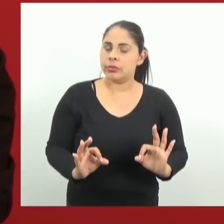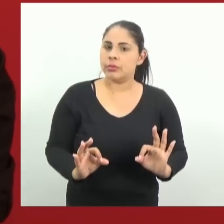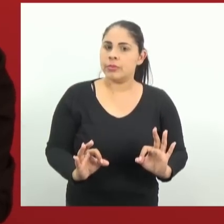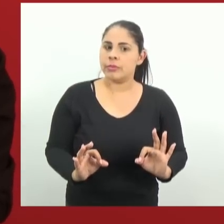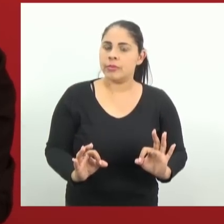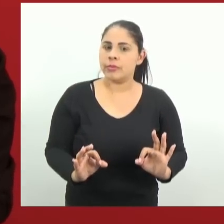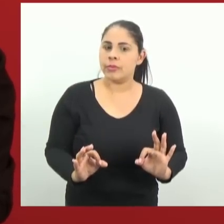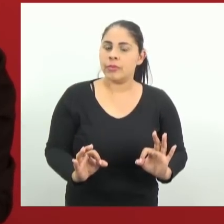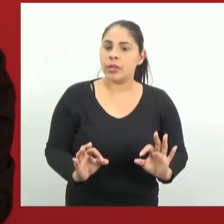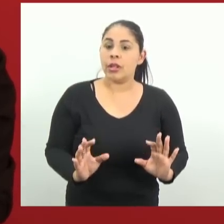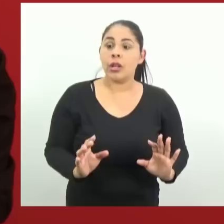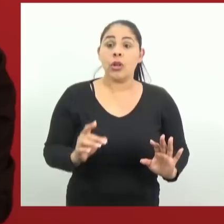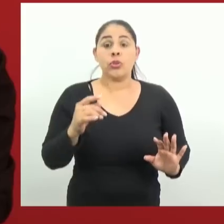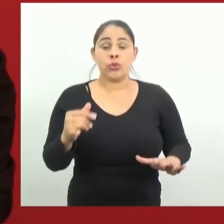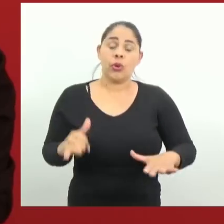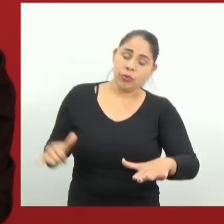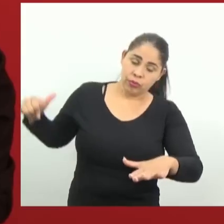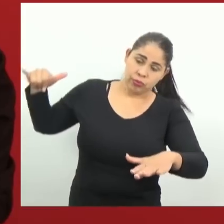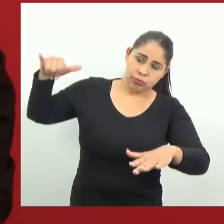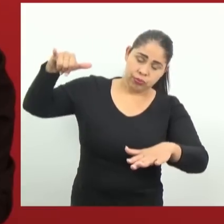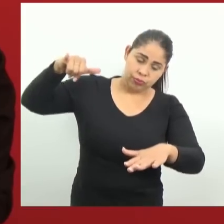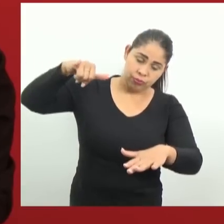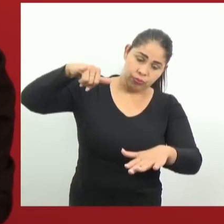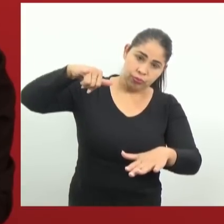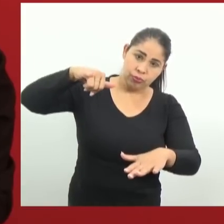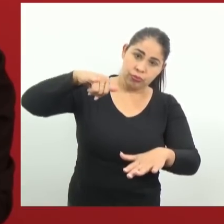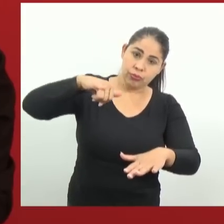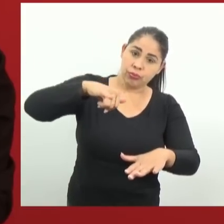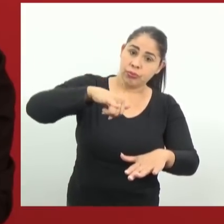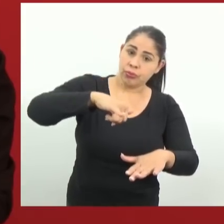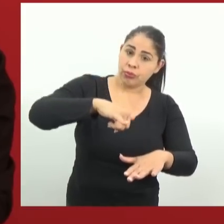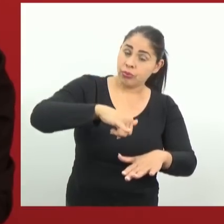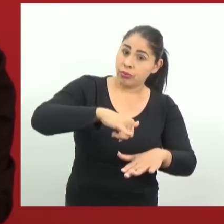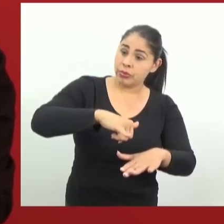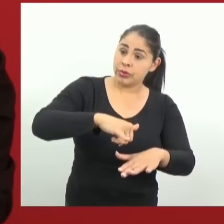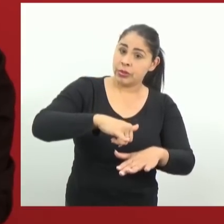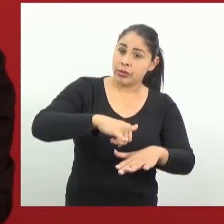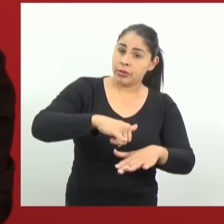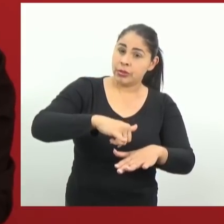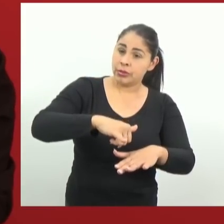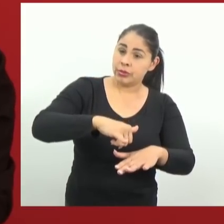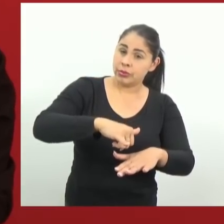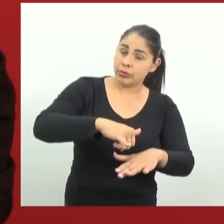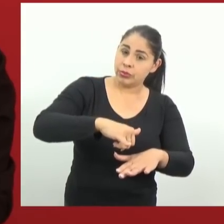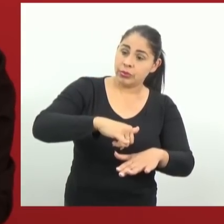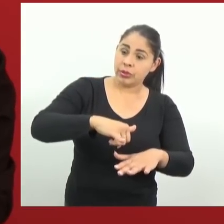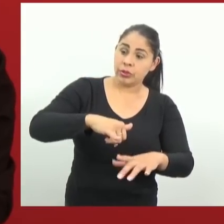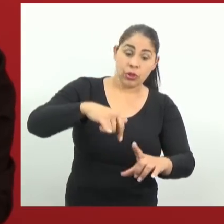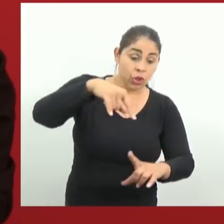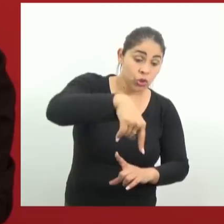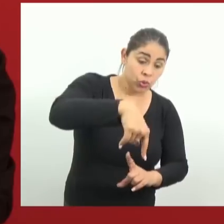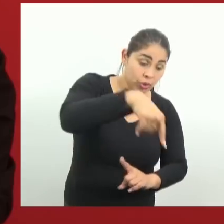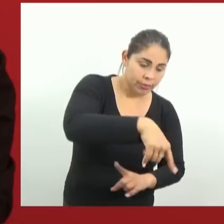yo paso por un avión, vamos a decir a 4.000, a 6.000 metros de altura, paso por encima de ti.